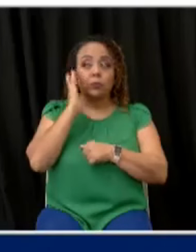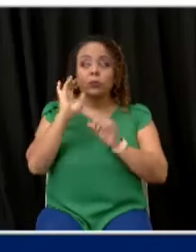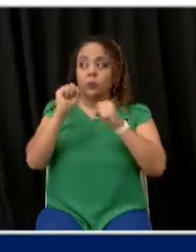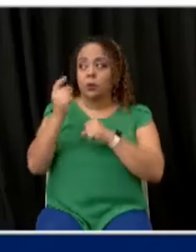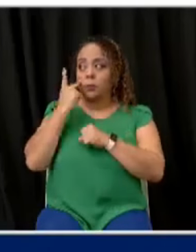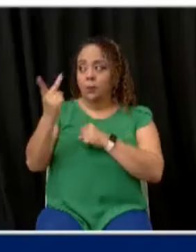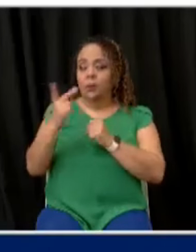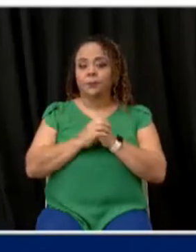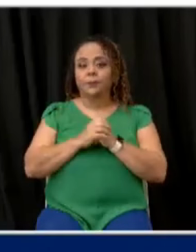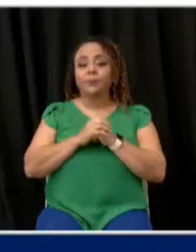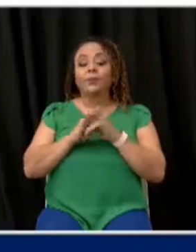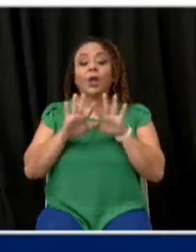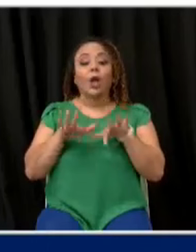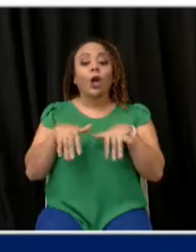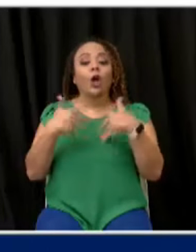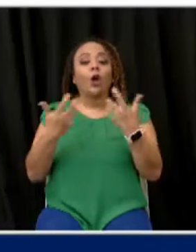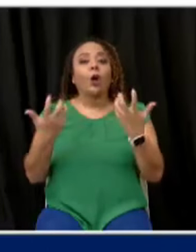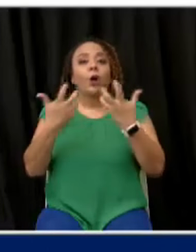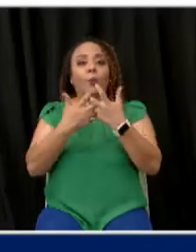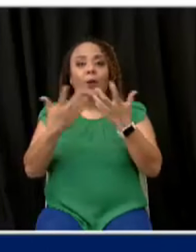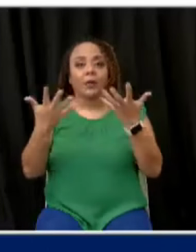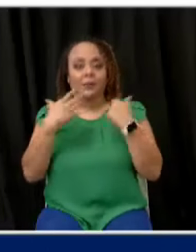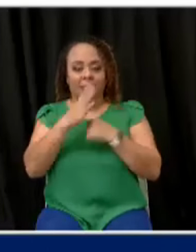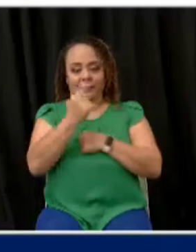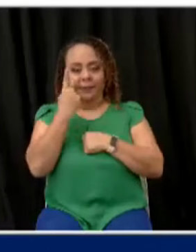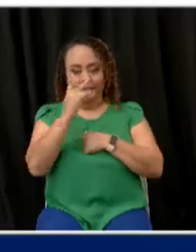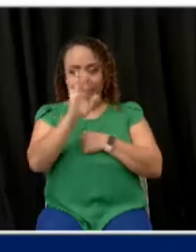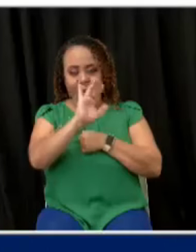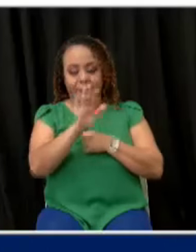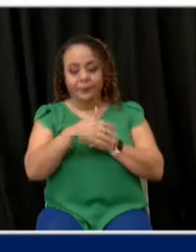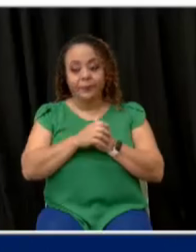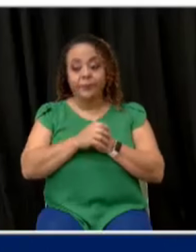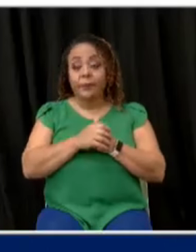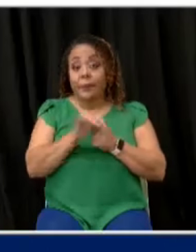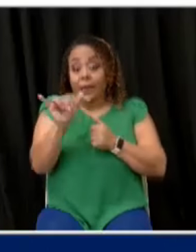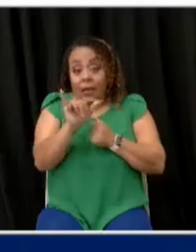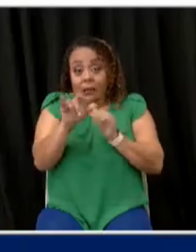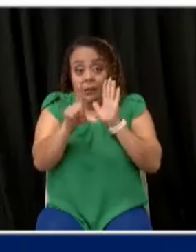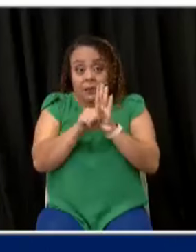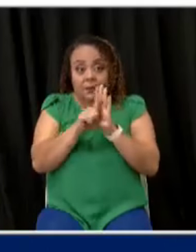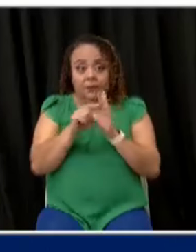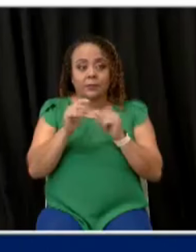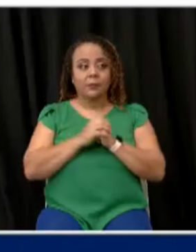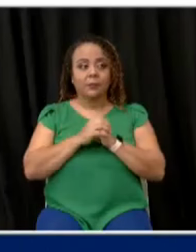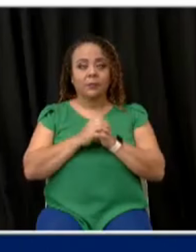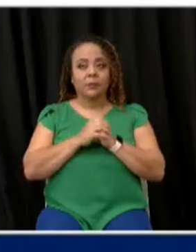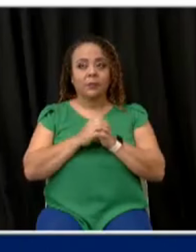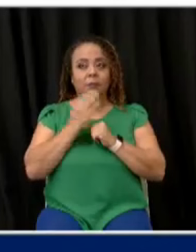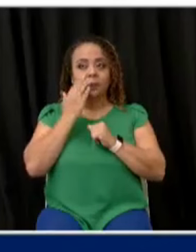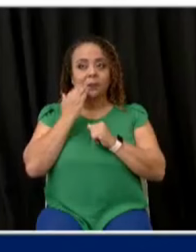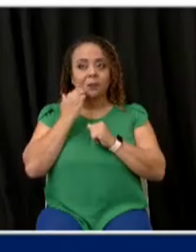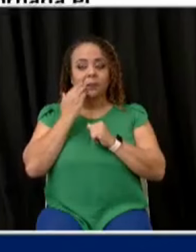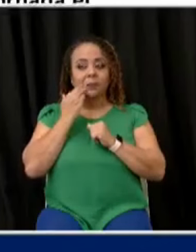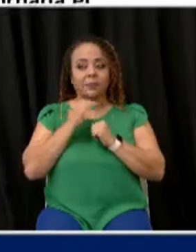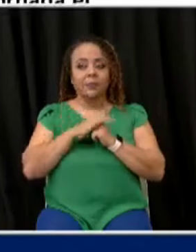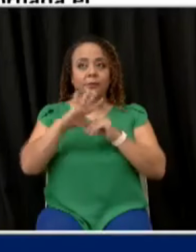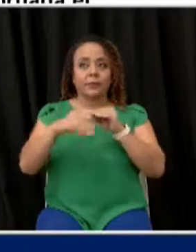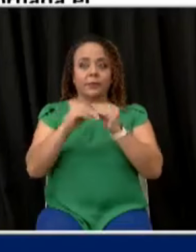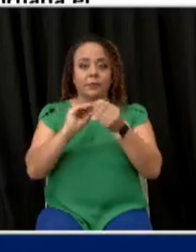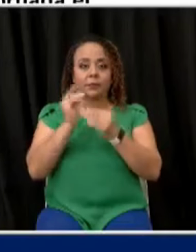ver cómo aclimatar. Y fíjense que la misma ley, pasemos a la lámina que sigue, en el anexo